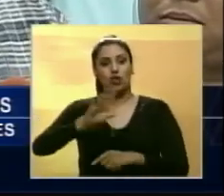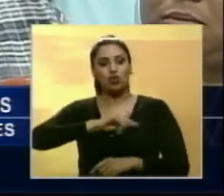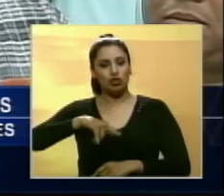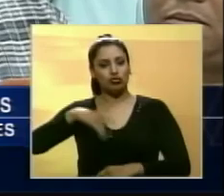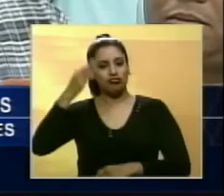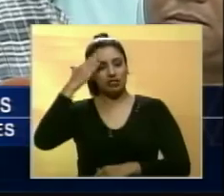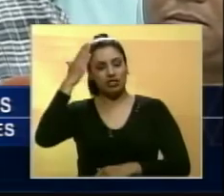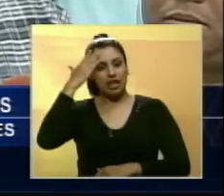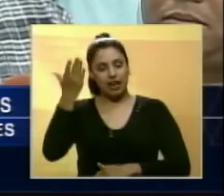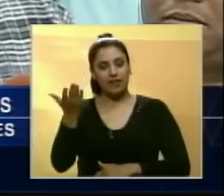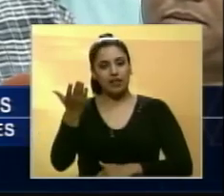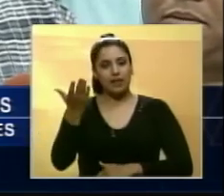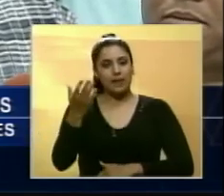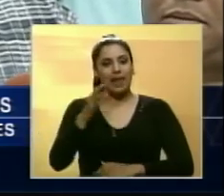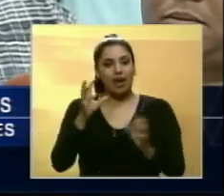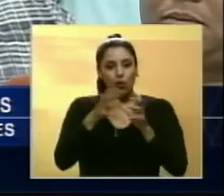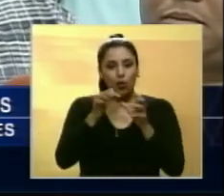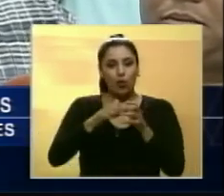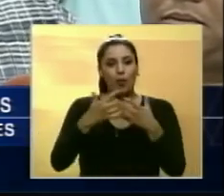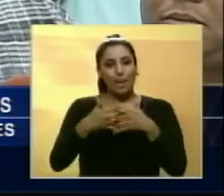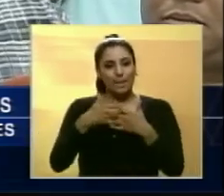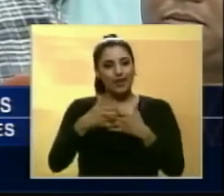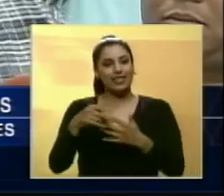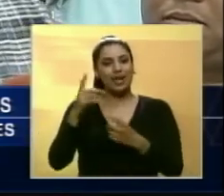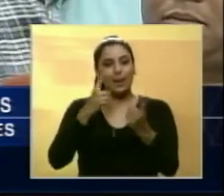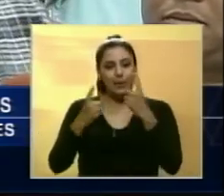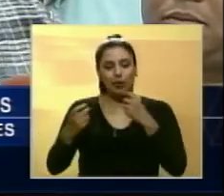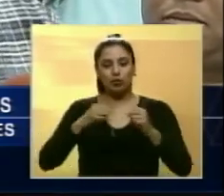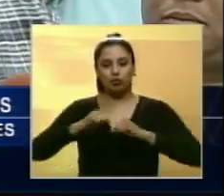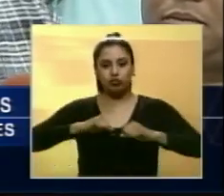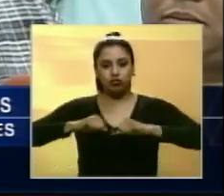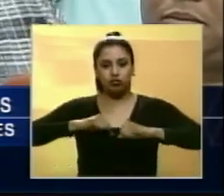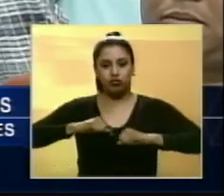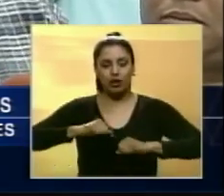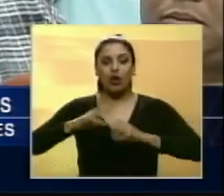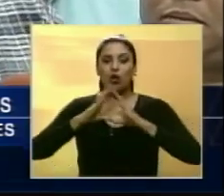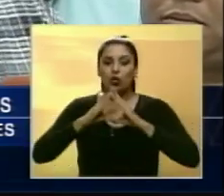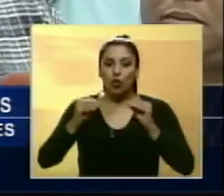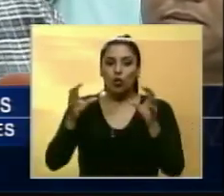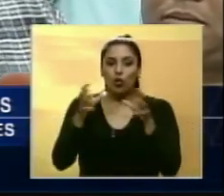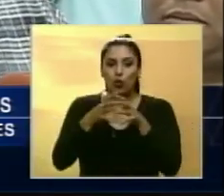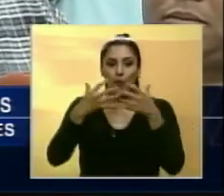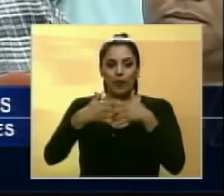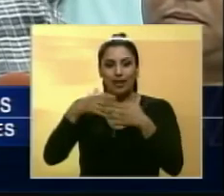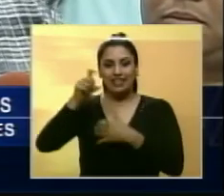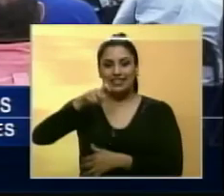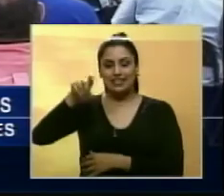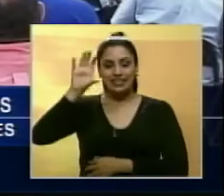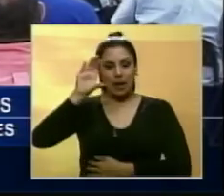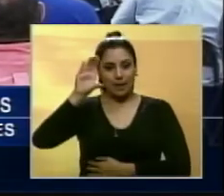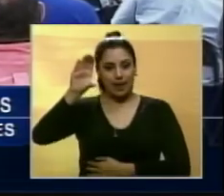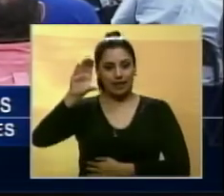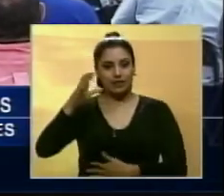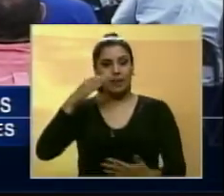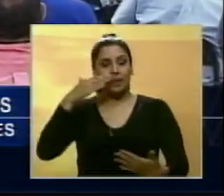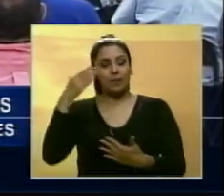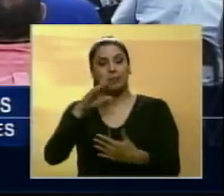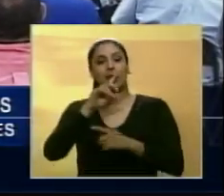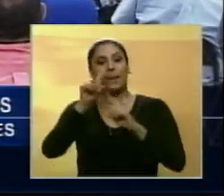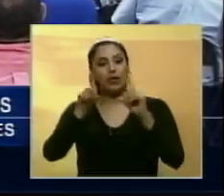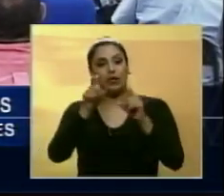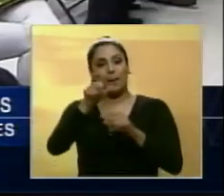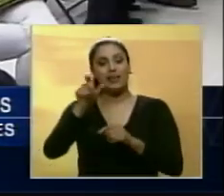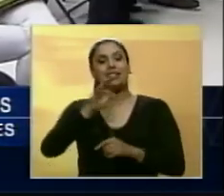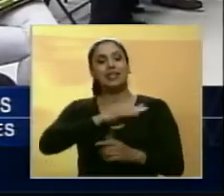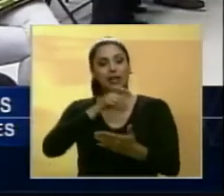sentimos nosotros por parte de empresarios que se han venido activando en sintonía con las grandes necesidades del país. Ratifica que los